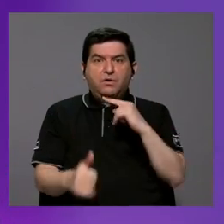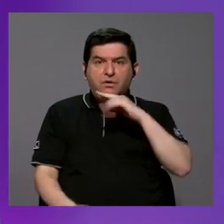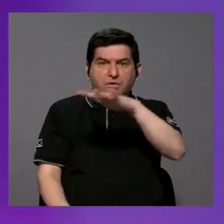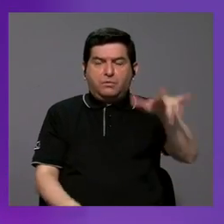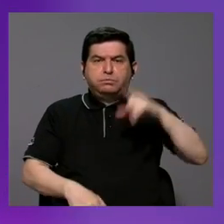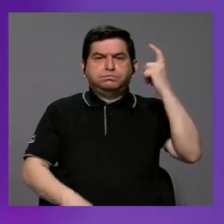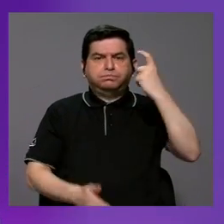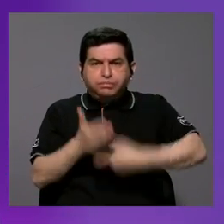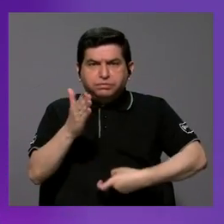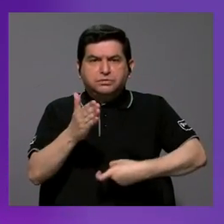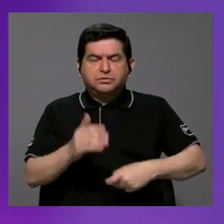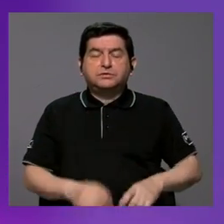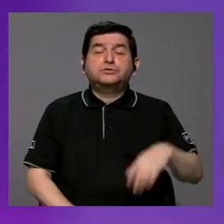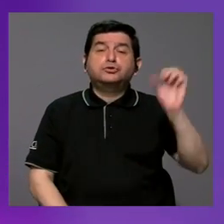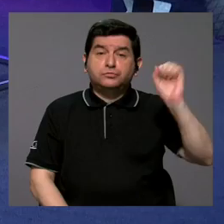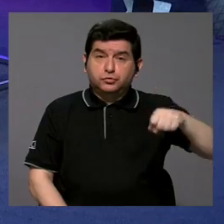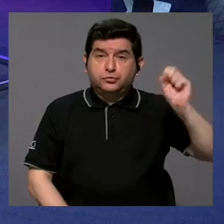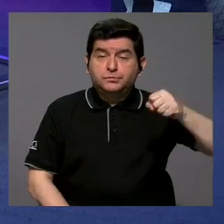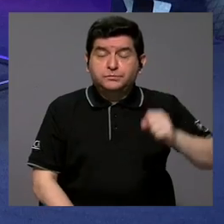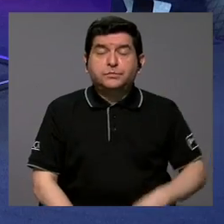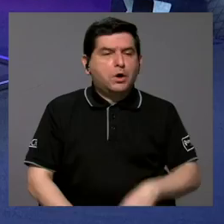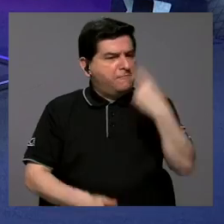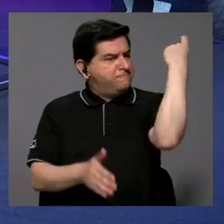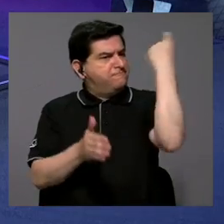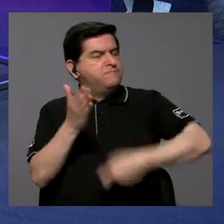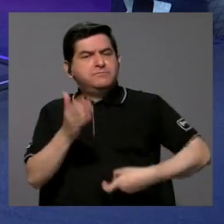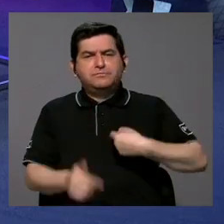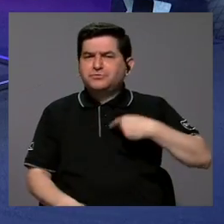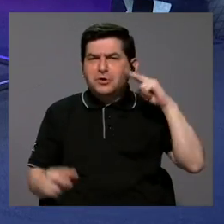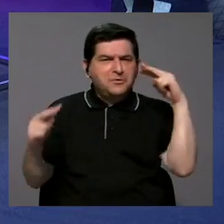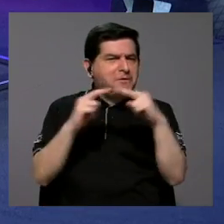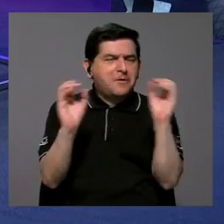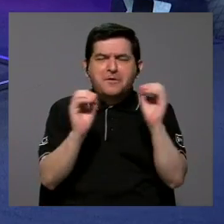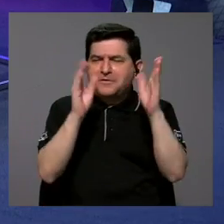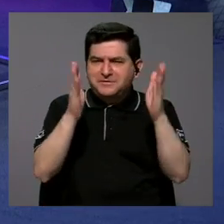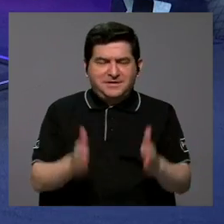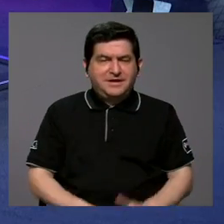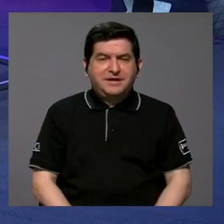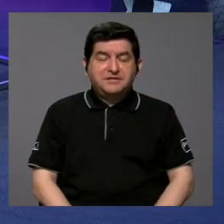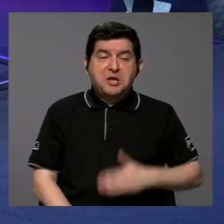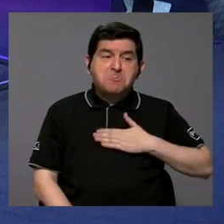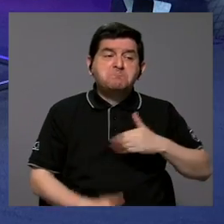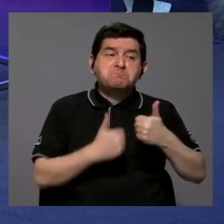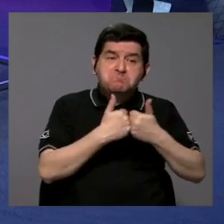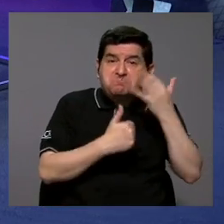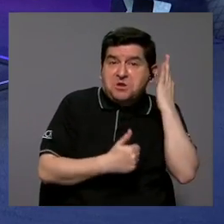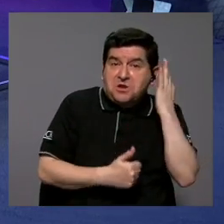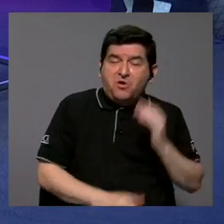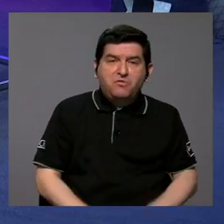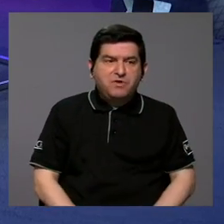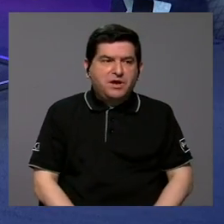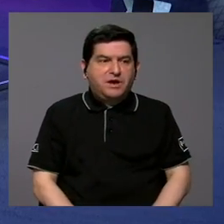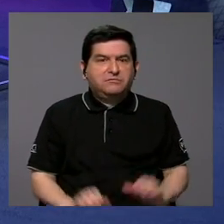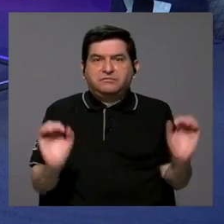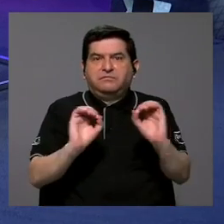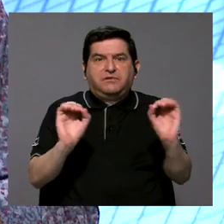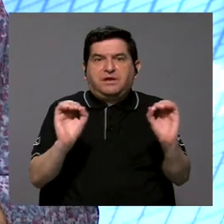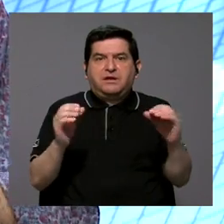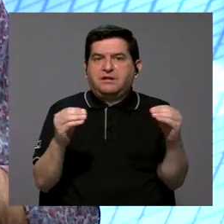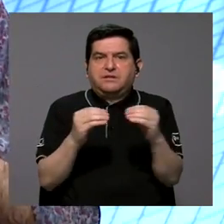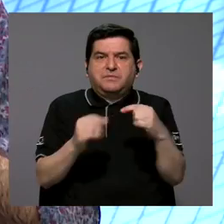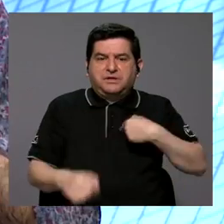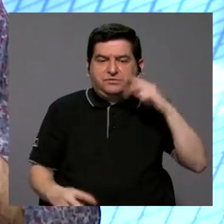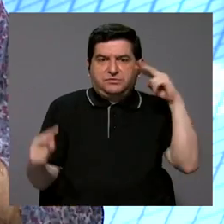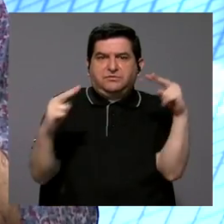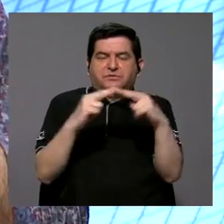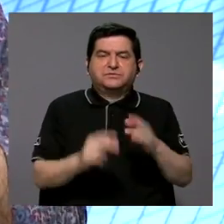realidad dura. Por supuesto, dura. No conocía a nadie. Yo conocía a mi novia y a nadie más.